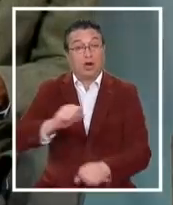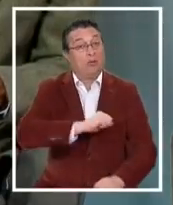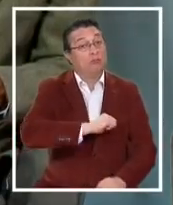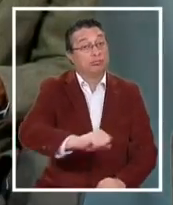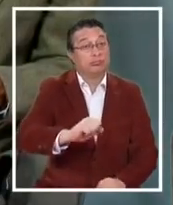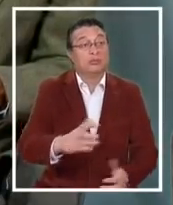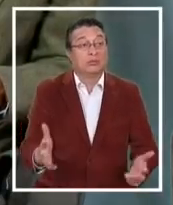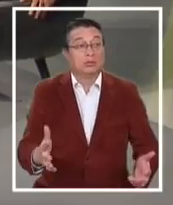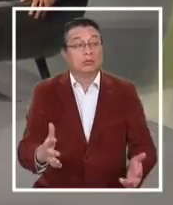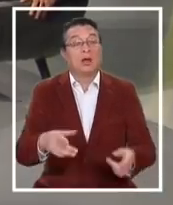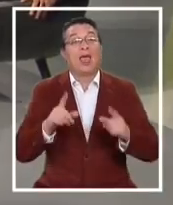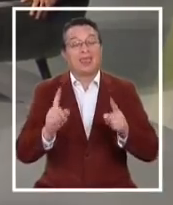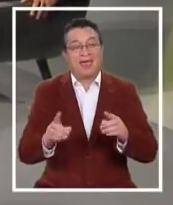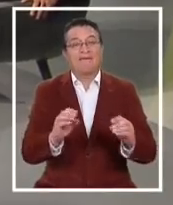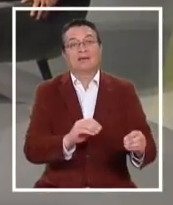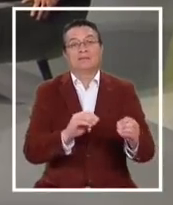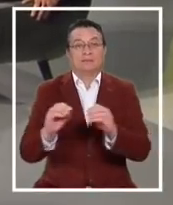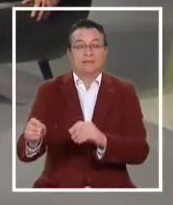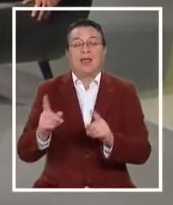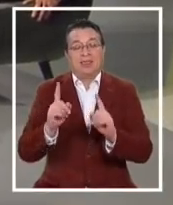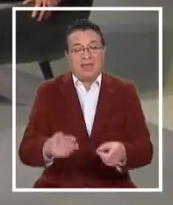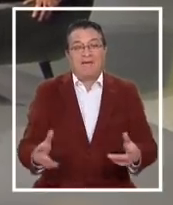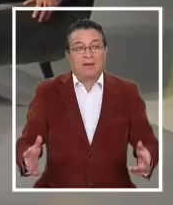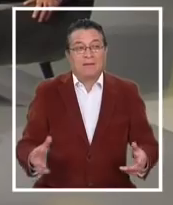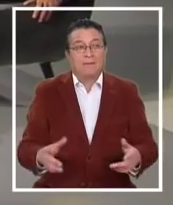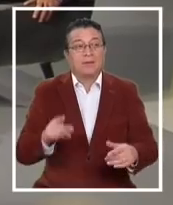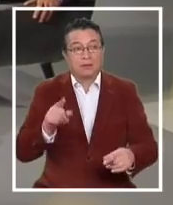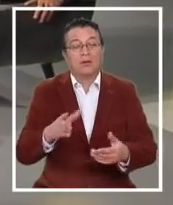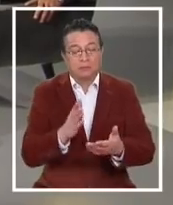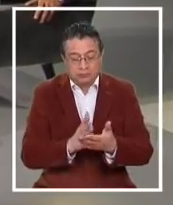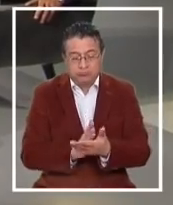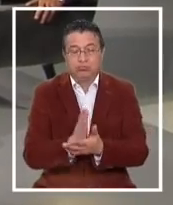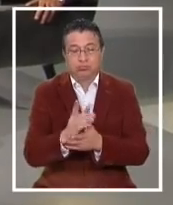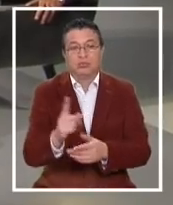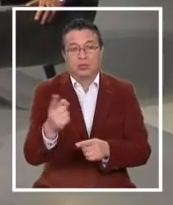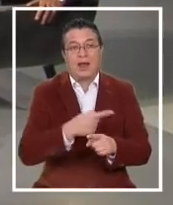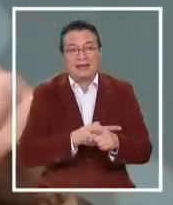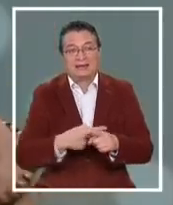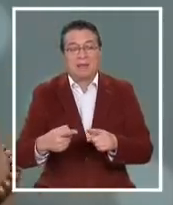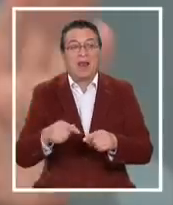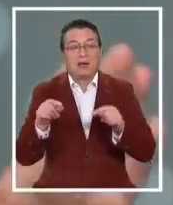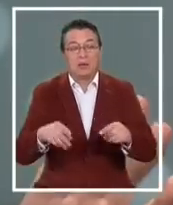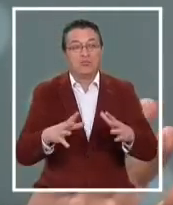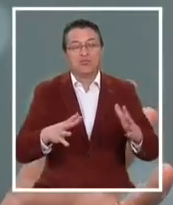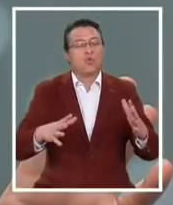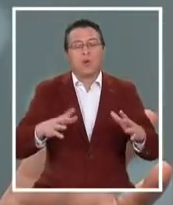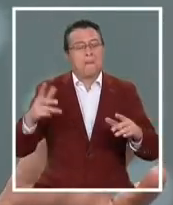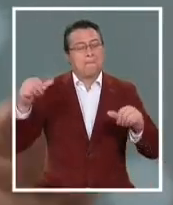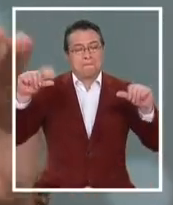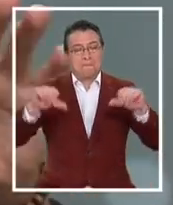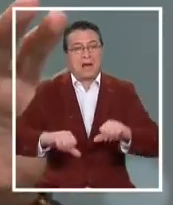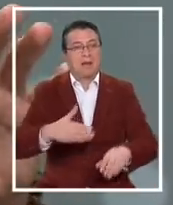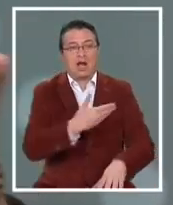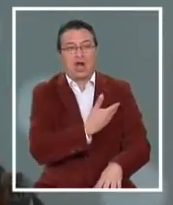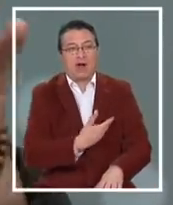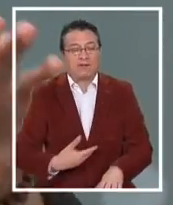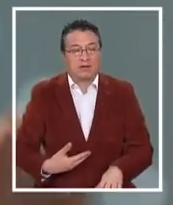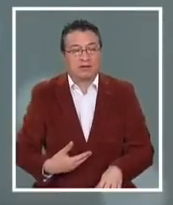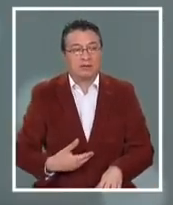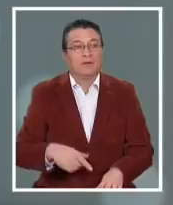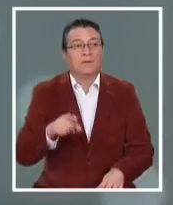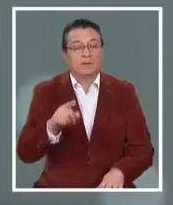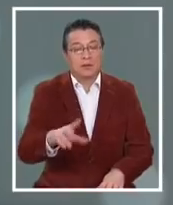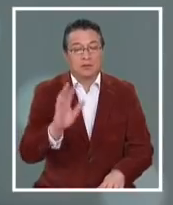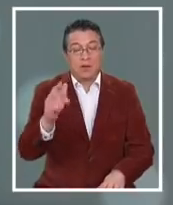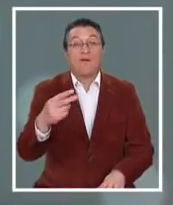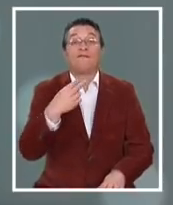era evidente que había que moverla. Bueno, claro, pero eso fue el lunes. Yo digo, partamos por la semana. O sea, que el lunes partió, a mi juicio, muy mal para el gobierno. Yo te aporto el mar. Particularmente